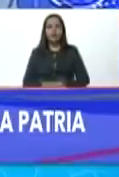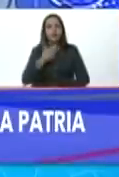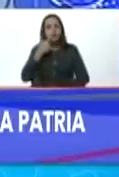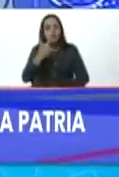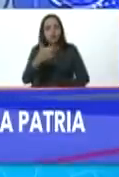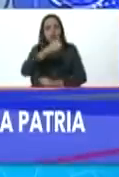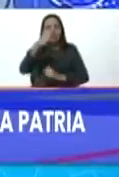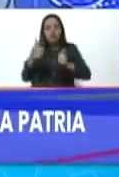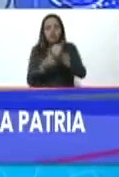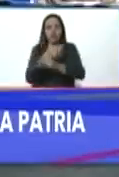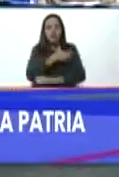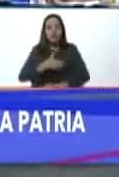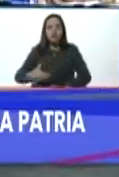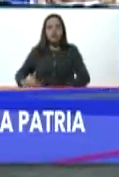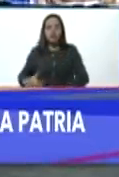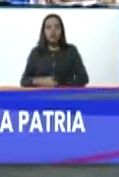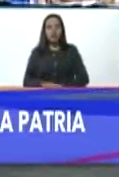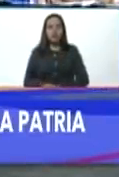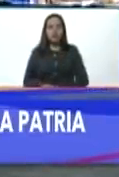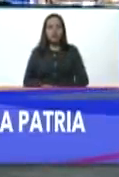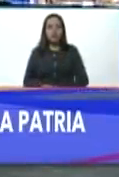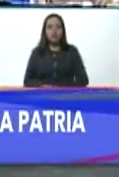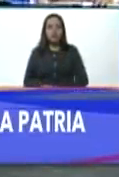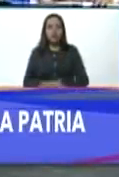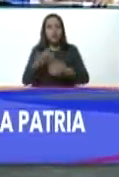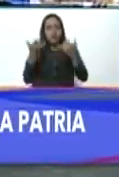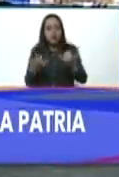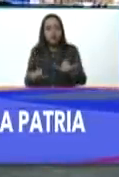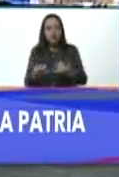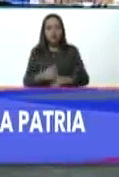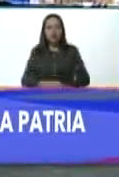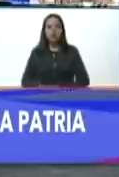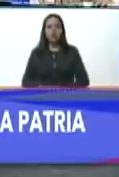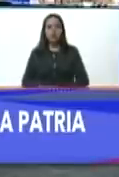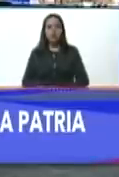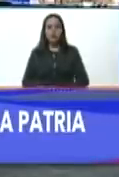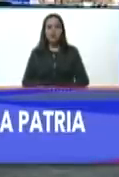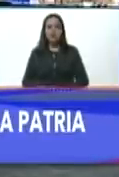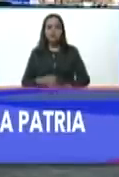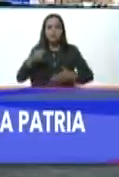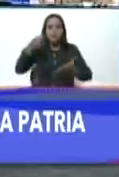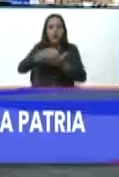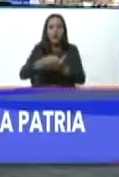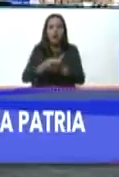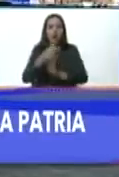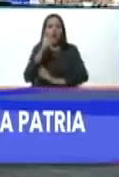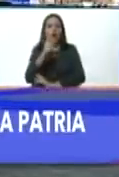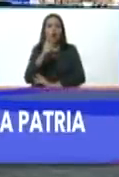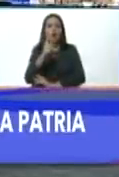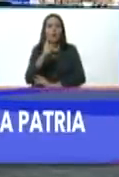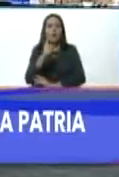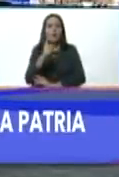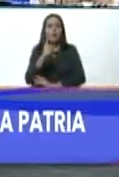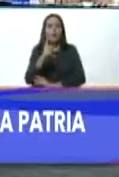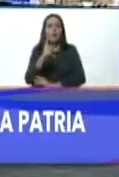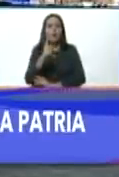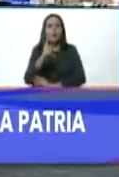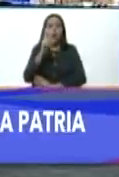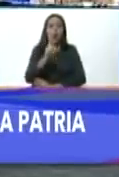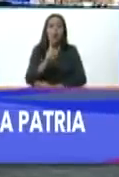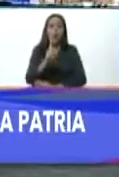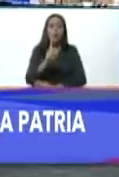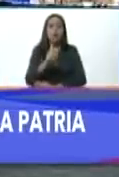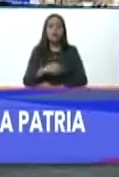la vicepresidenta que procedamos a depositarles un petro convertible a todos